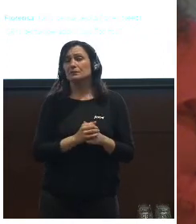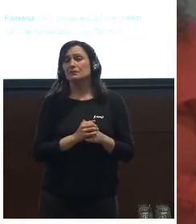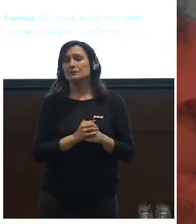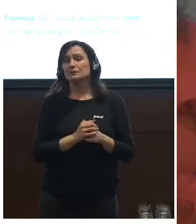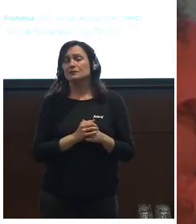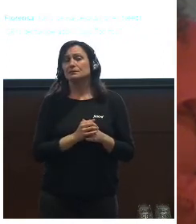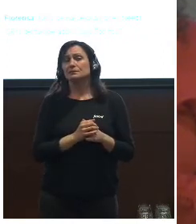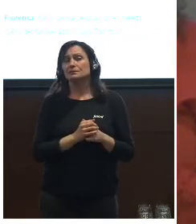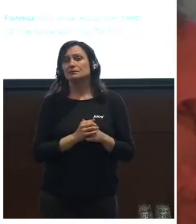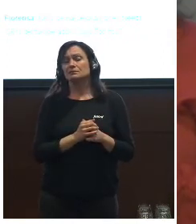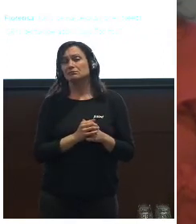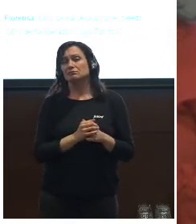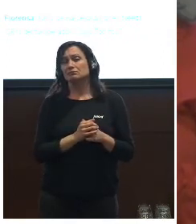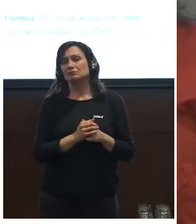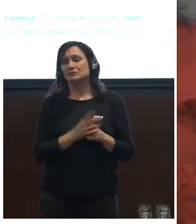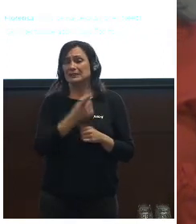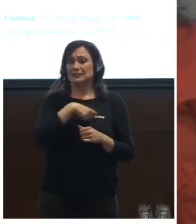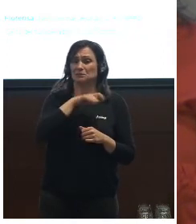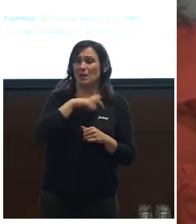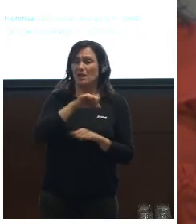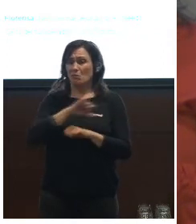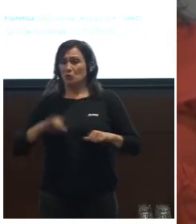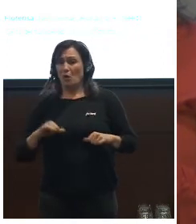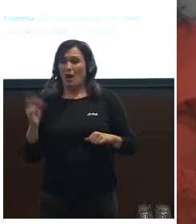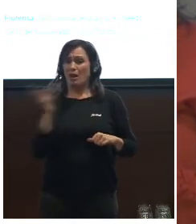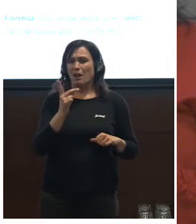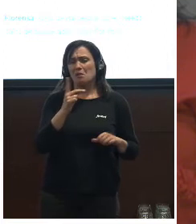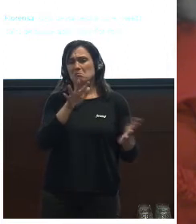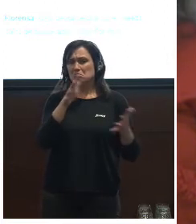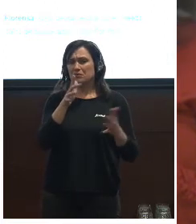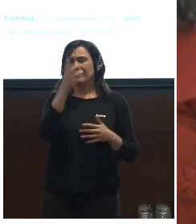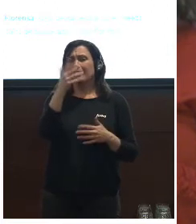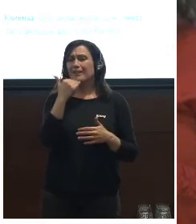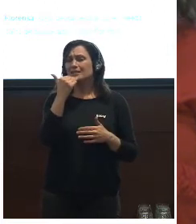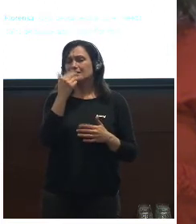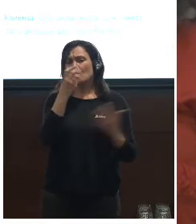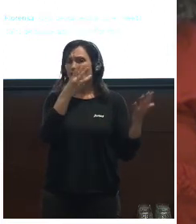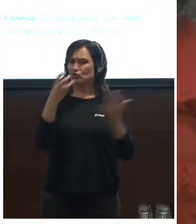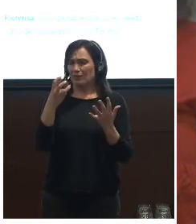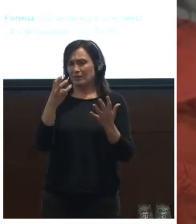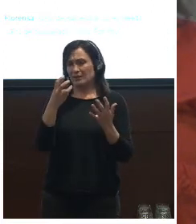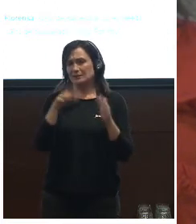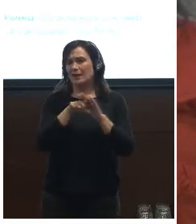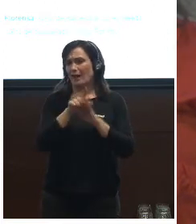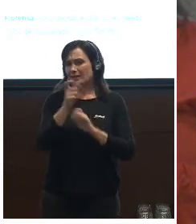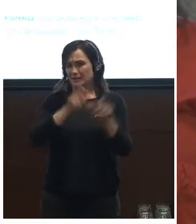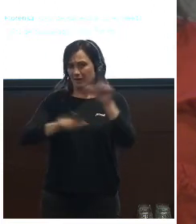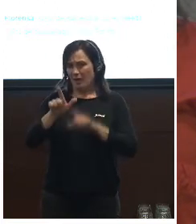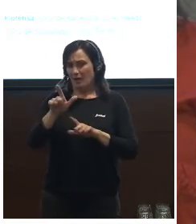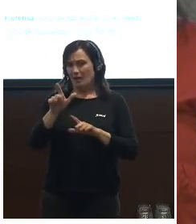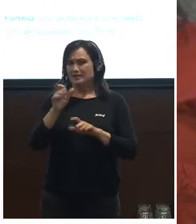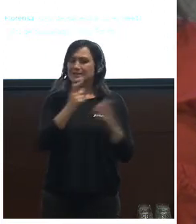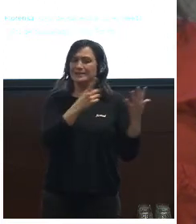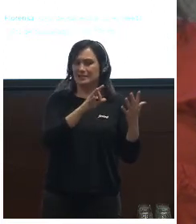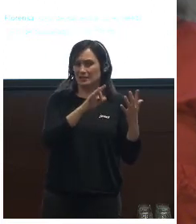controla entre España y Portugal casi 800 agencias de viajes, 740 en España y 60 en